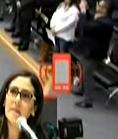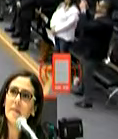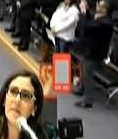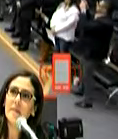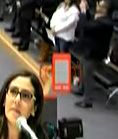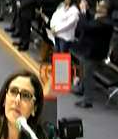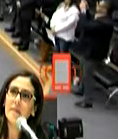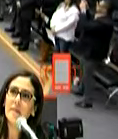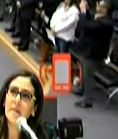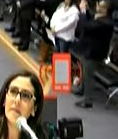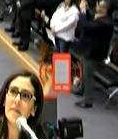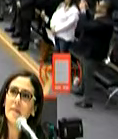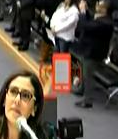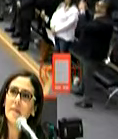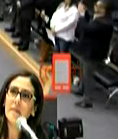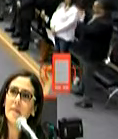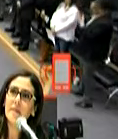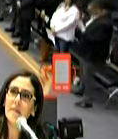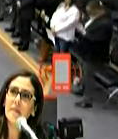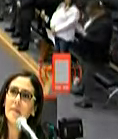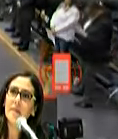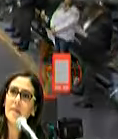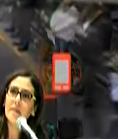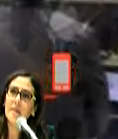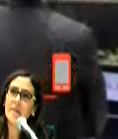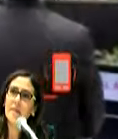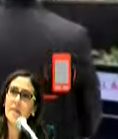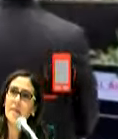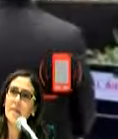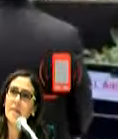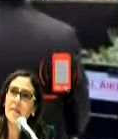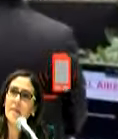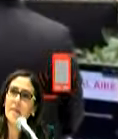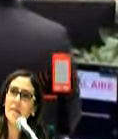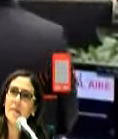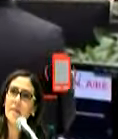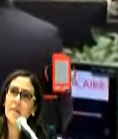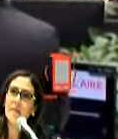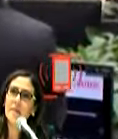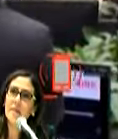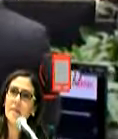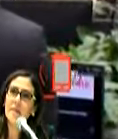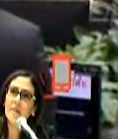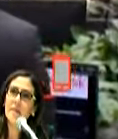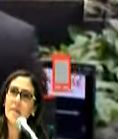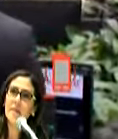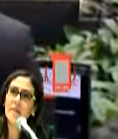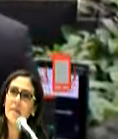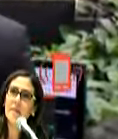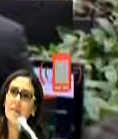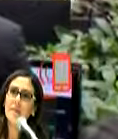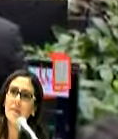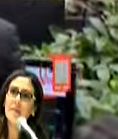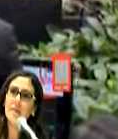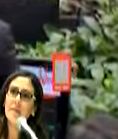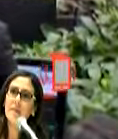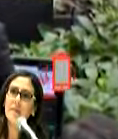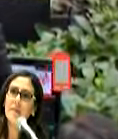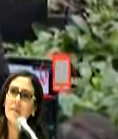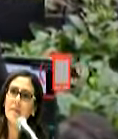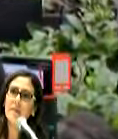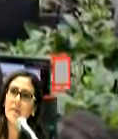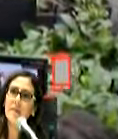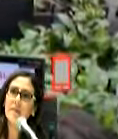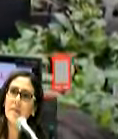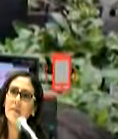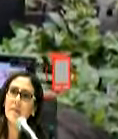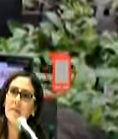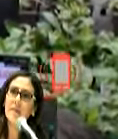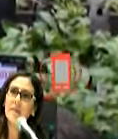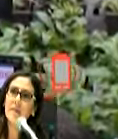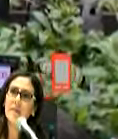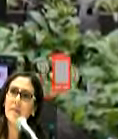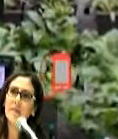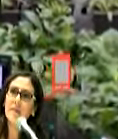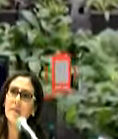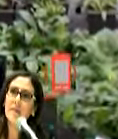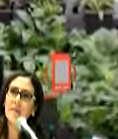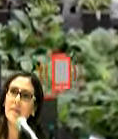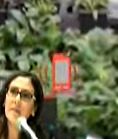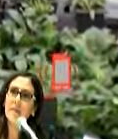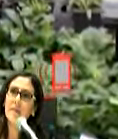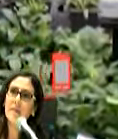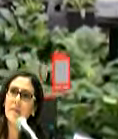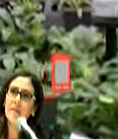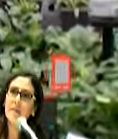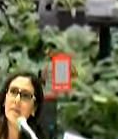nombraron algunos encargados de despacho. Yo todavía no leo la sentencia. Uh-huh. Nos la notificaron el sábado,